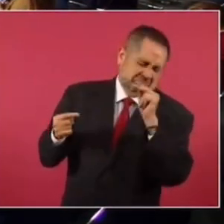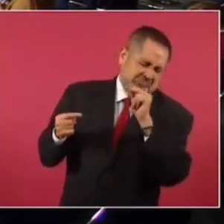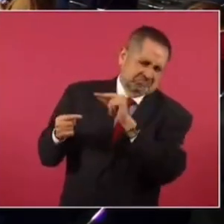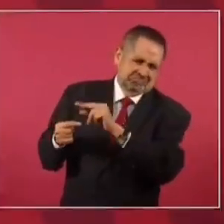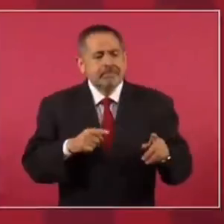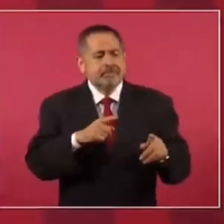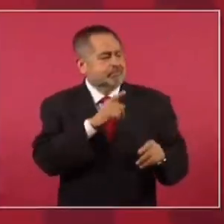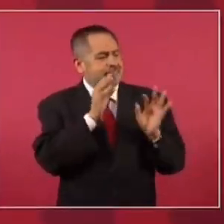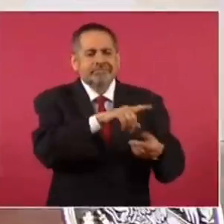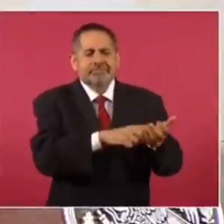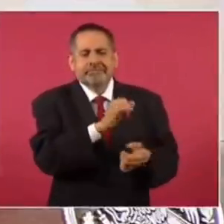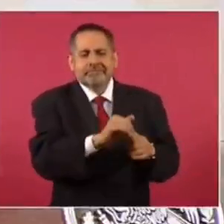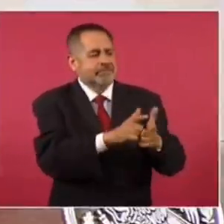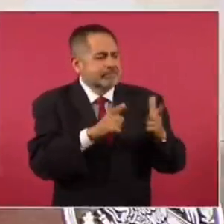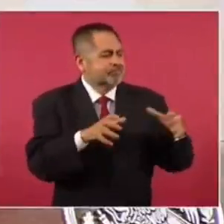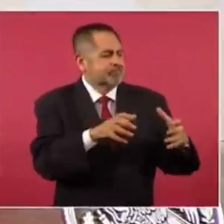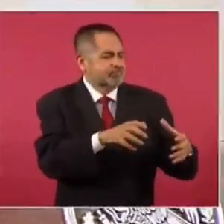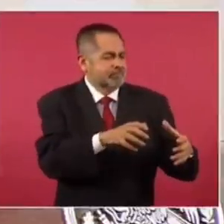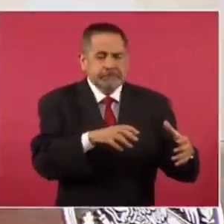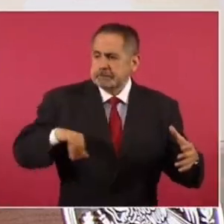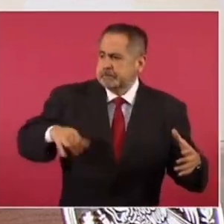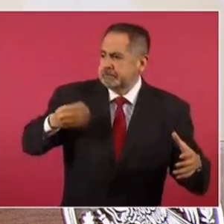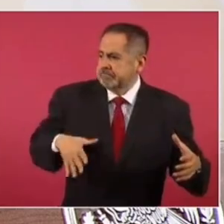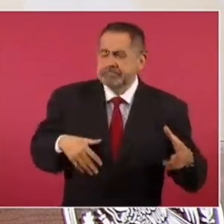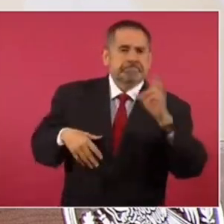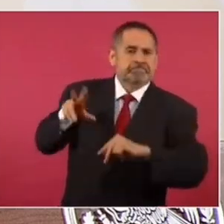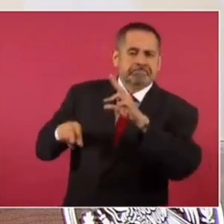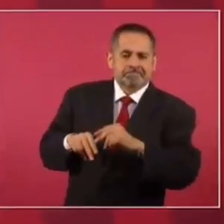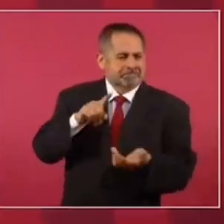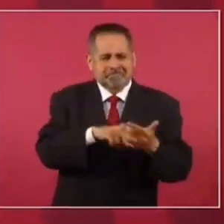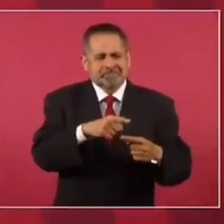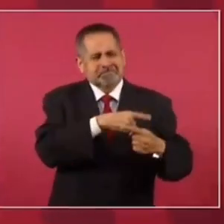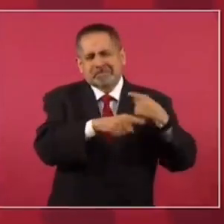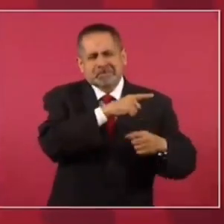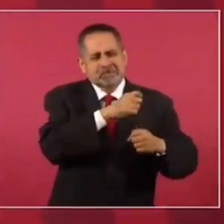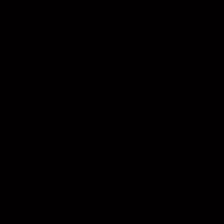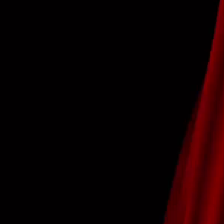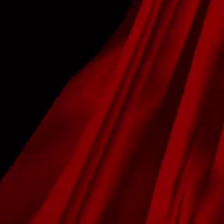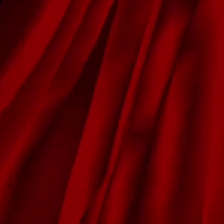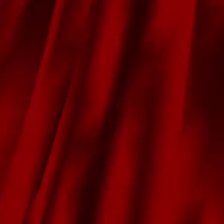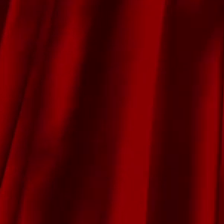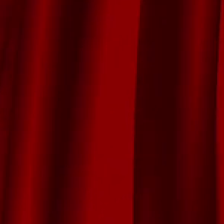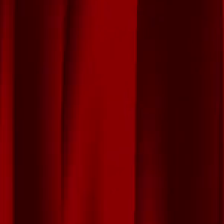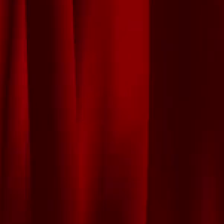representante de grupos de intereses creados, pero de los más atrasados, de los más retrógrados.